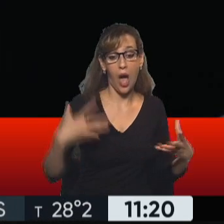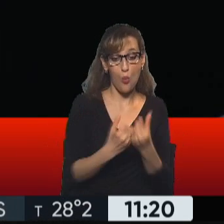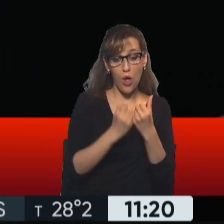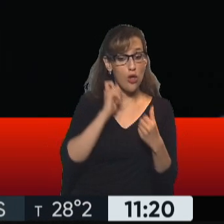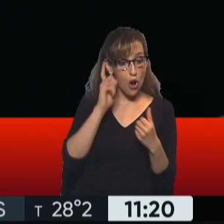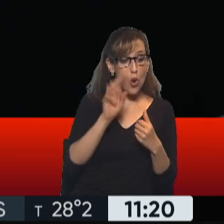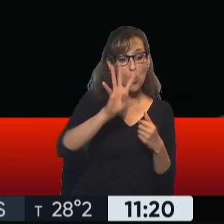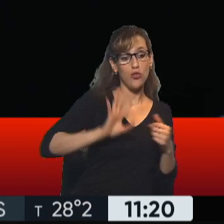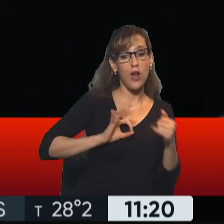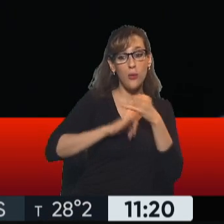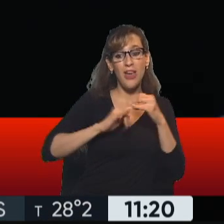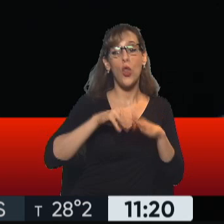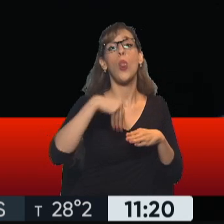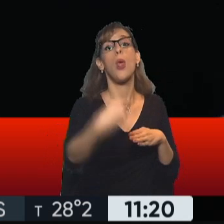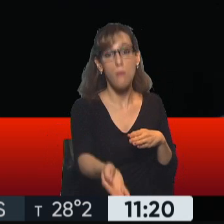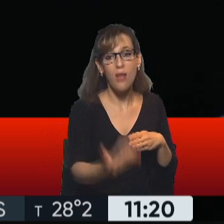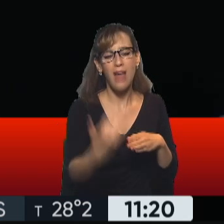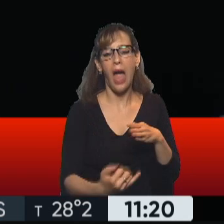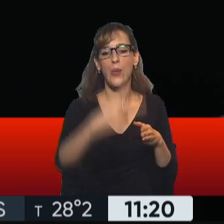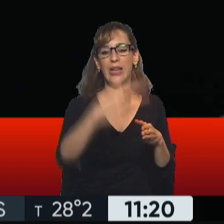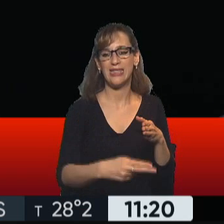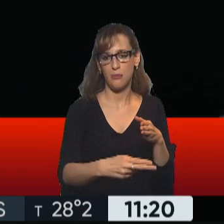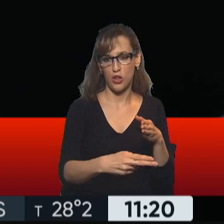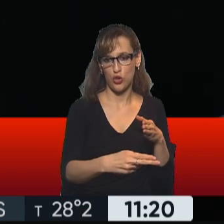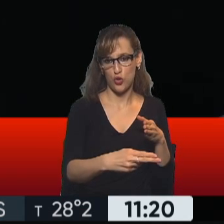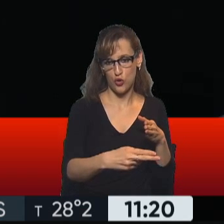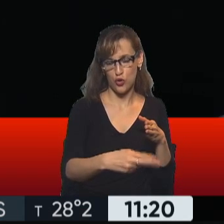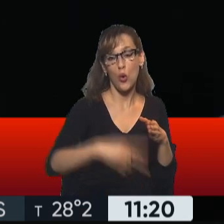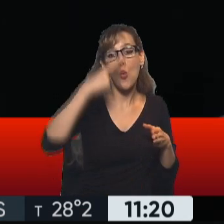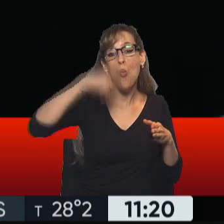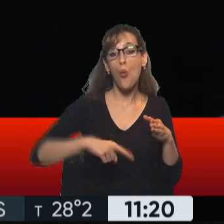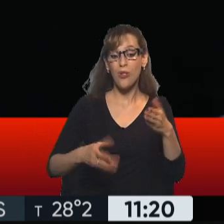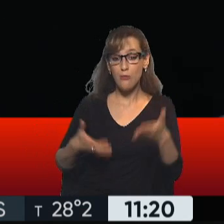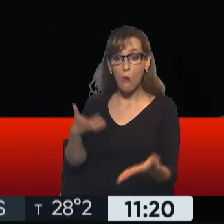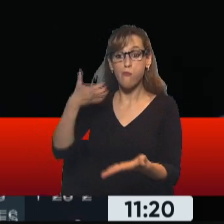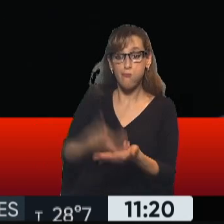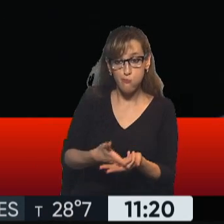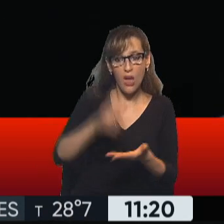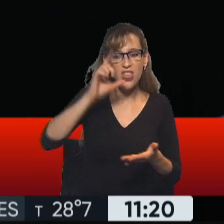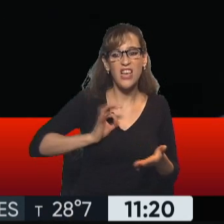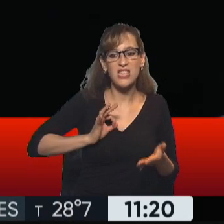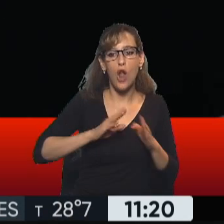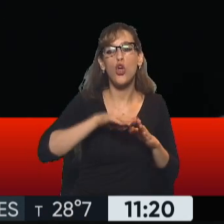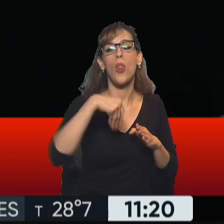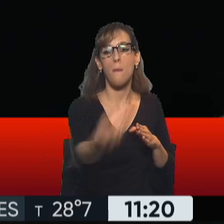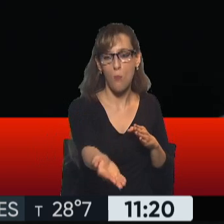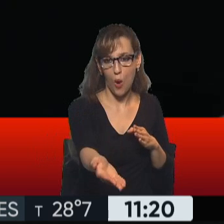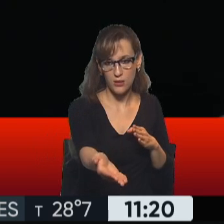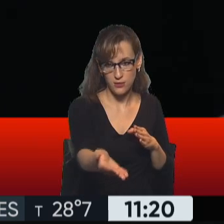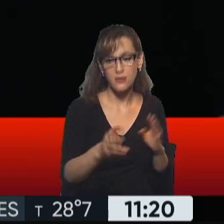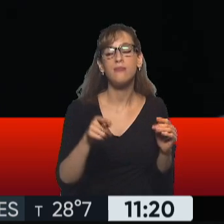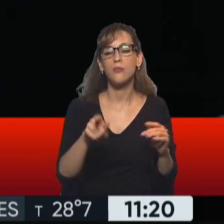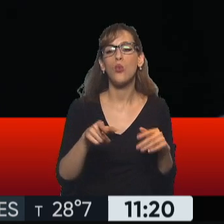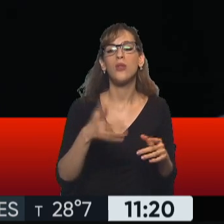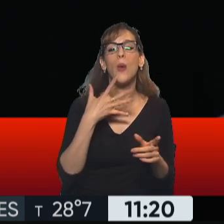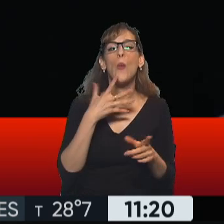y que terminan 10 años después del último desembolso. ¿Okay? El programa de facilidades extendidas, justamente los vencimientos tienen